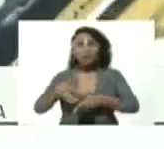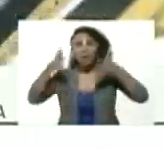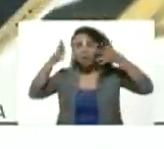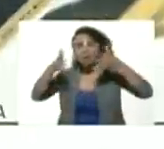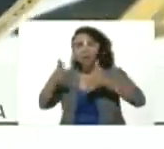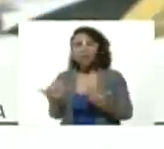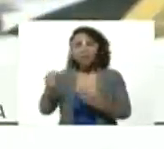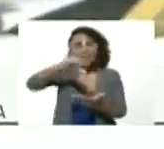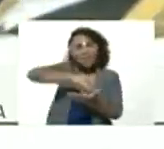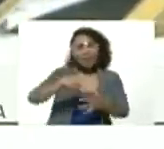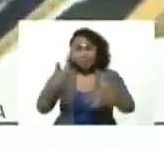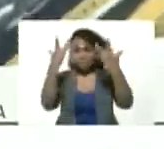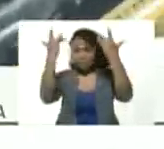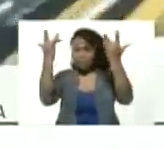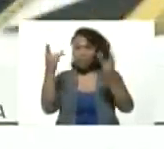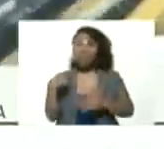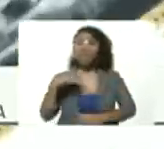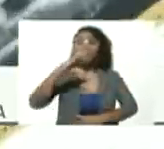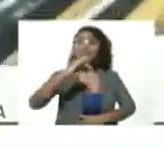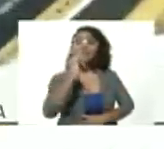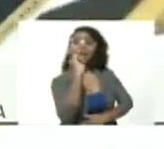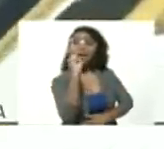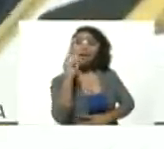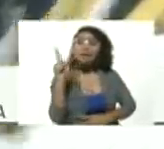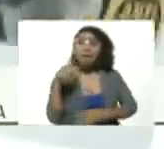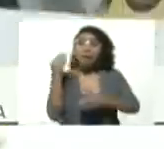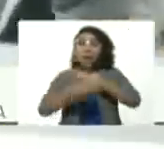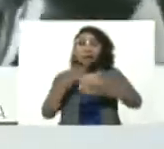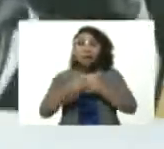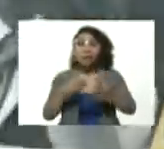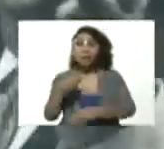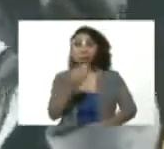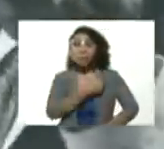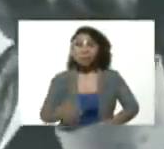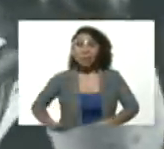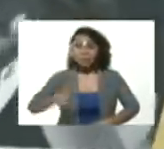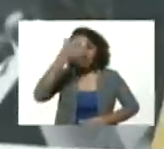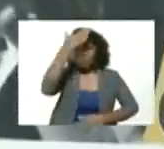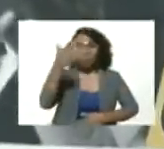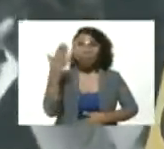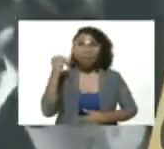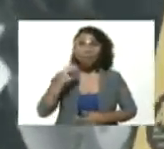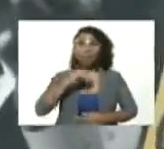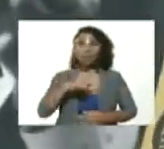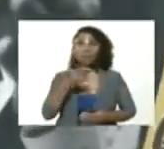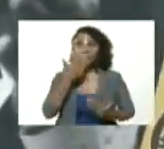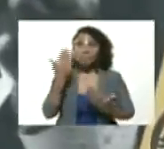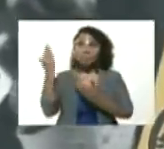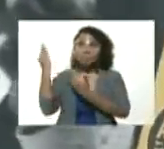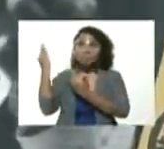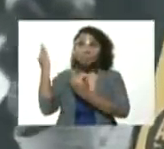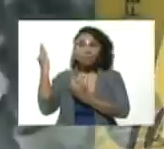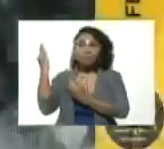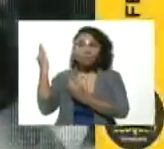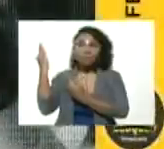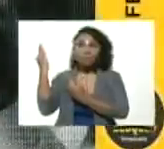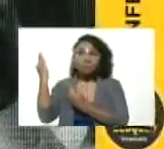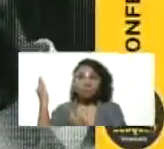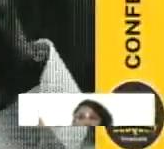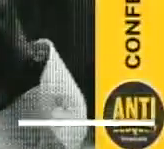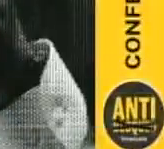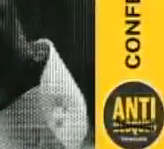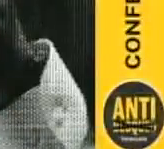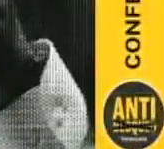Central de Inteligencia, CIA, hechas al presidente Donald Trump. Él lo dice como una gran gracia.